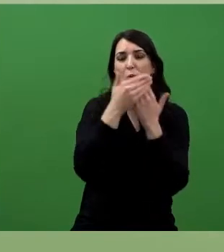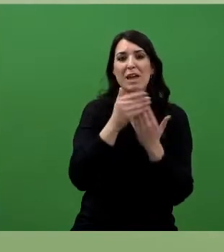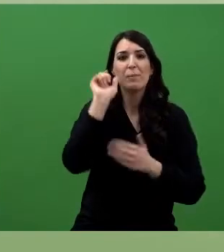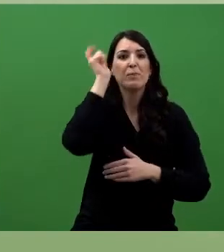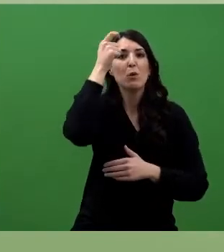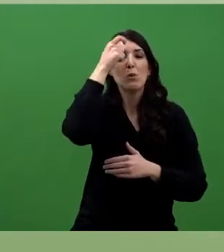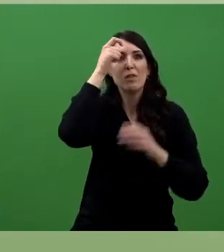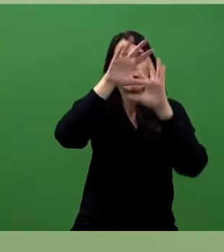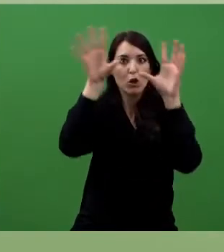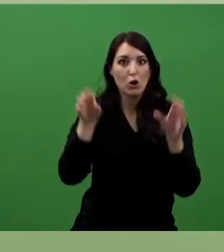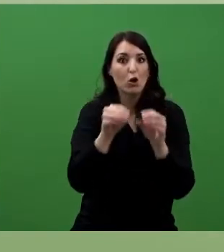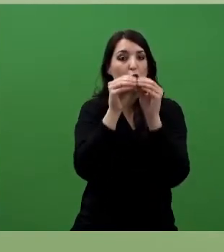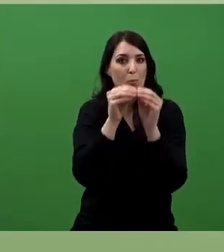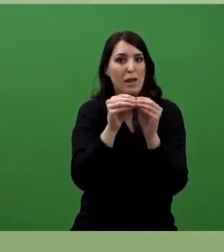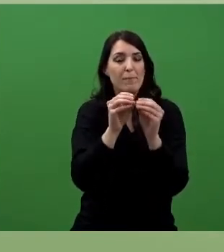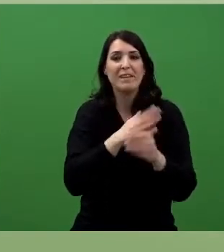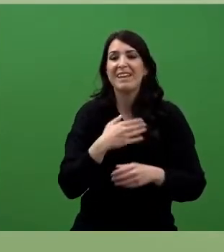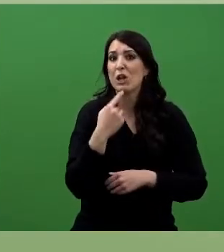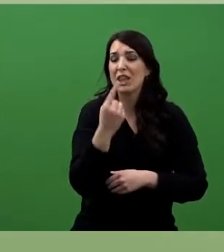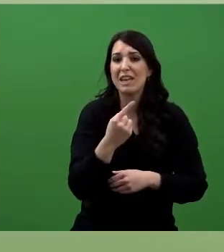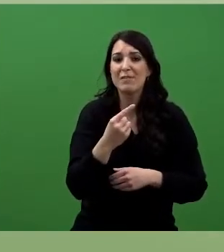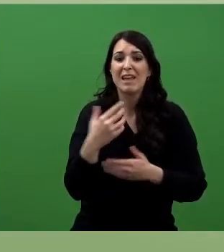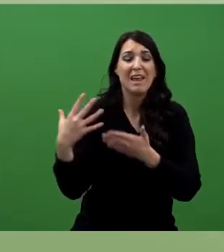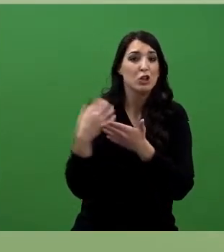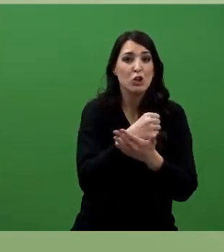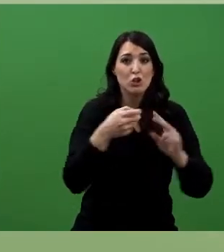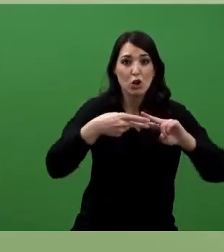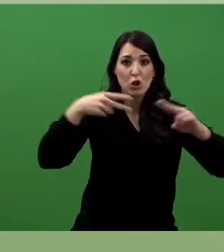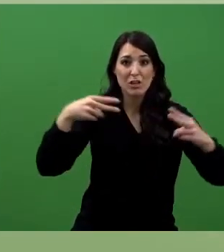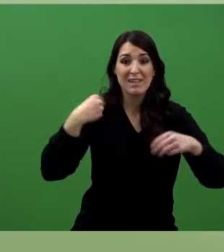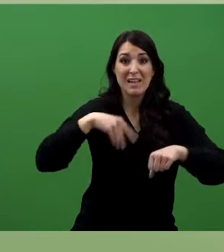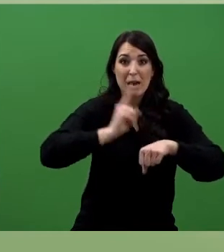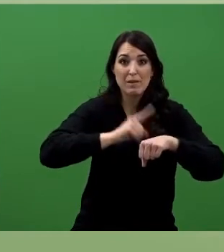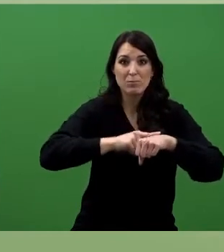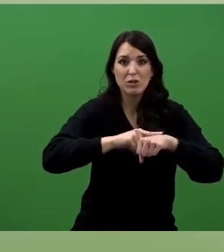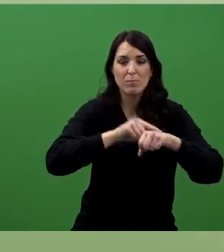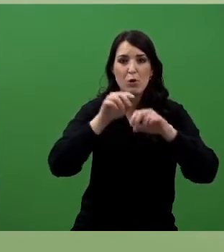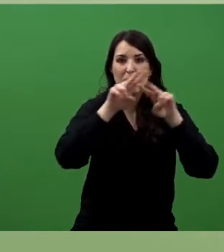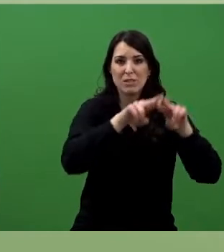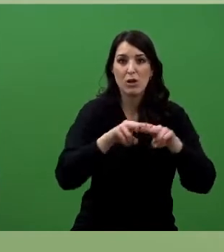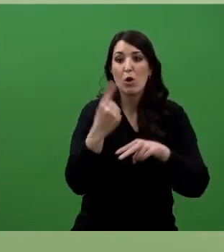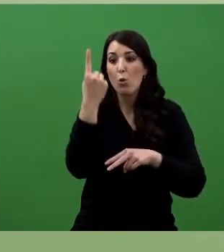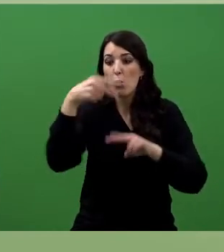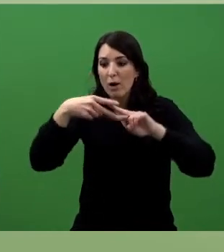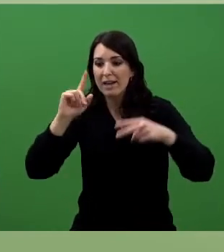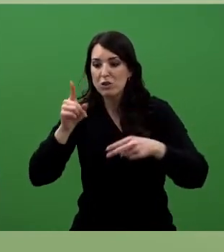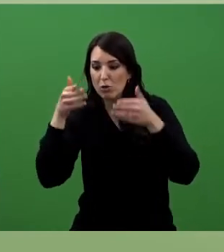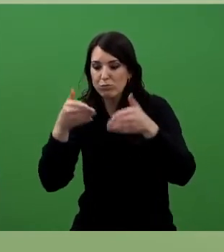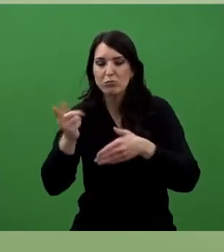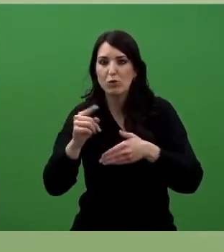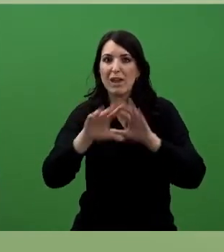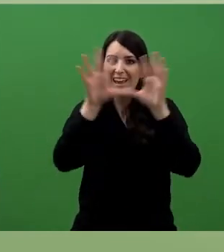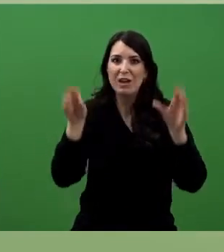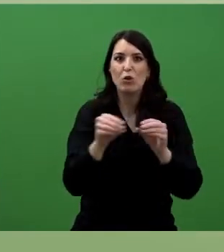concepto en su totalidad. El genoma lo que quiere decir es que estudiamos todos los genes a la vez, no nos enfocamos solo a gen a gen, sino que los podemos mirar todos